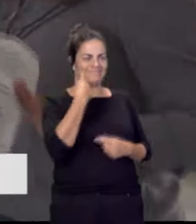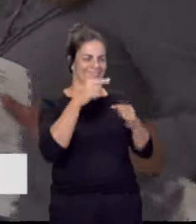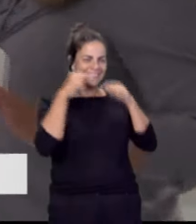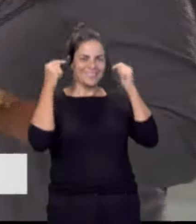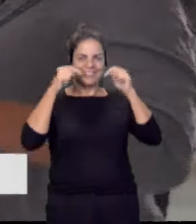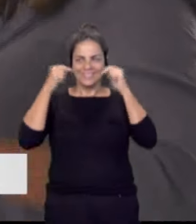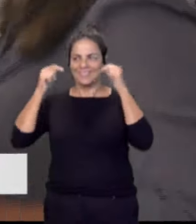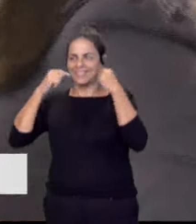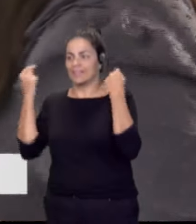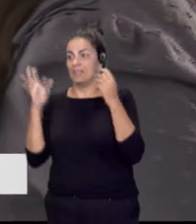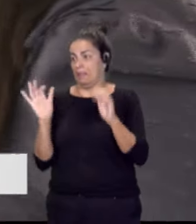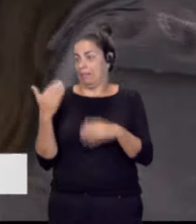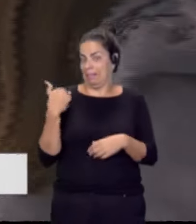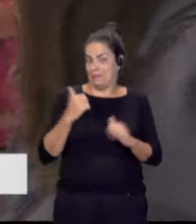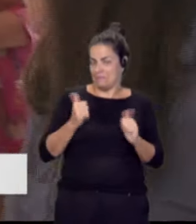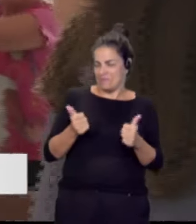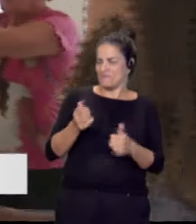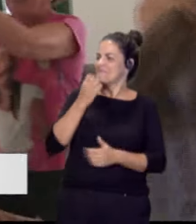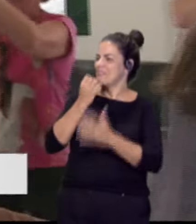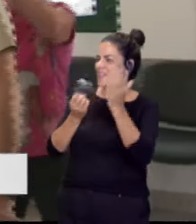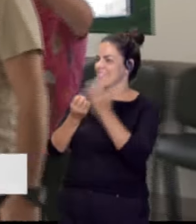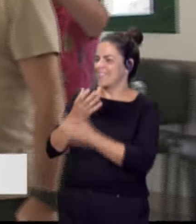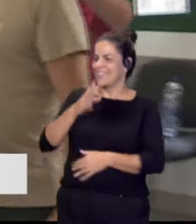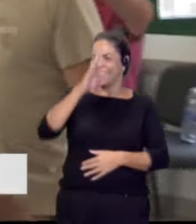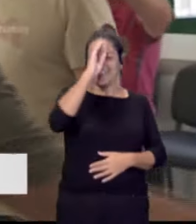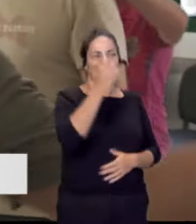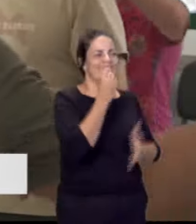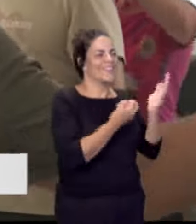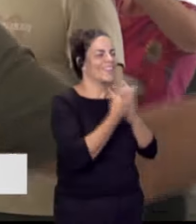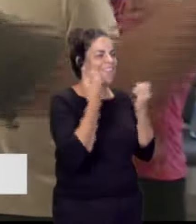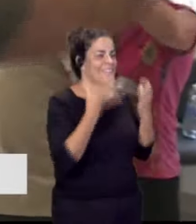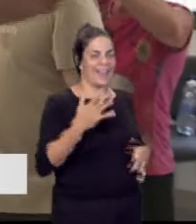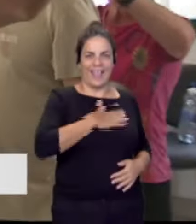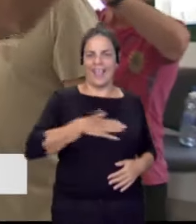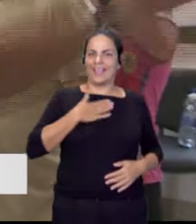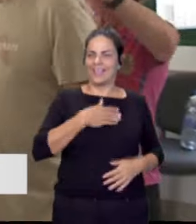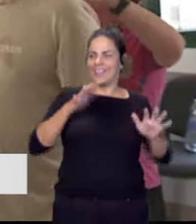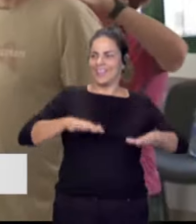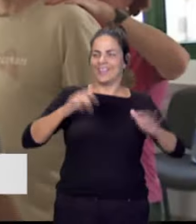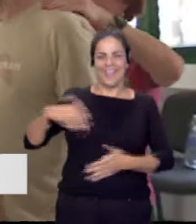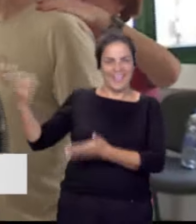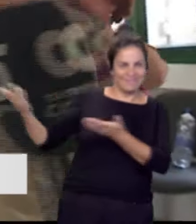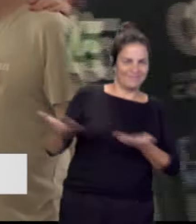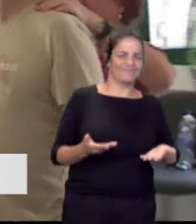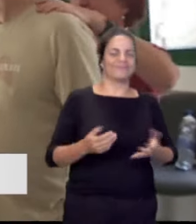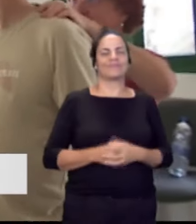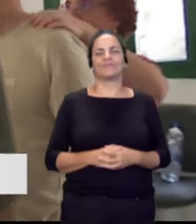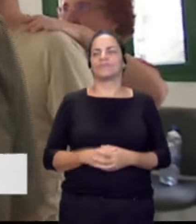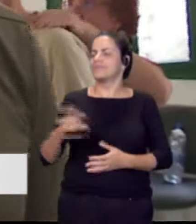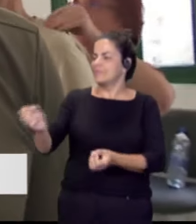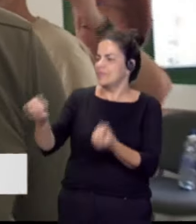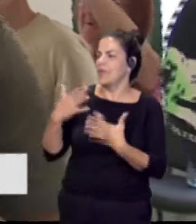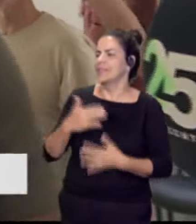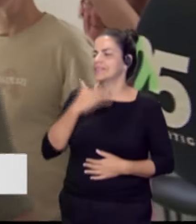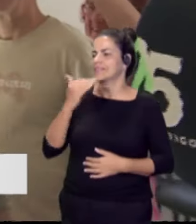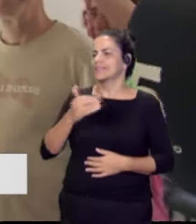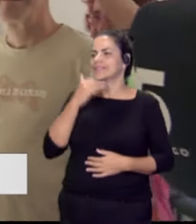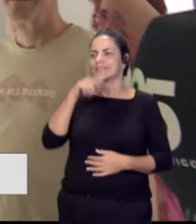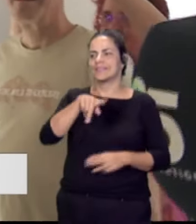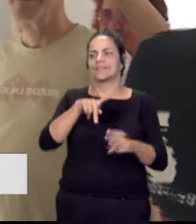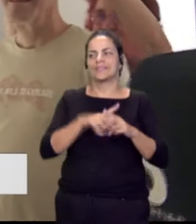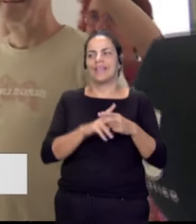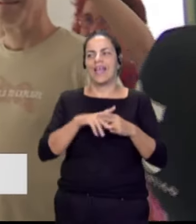eso que acaba de comenzar. Muy buenos días. Hola, buenos días. ¿Qué tal? Encantado de que estén aquí, recibiéndonos aquí. Bueno, cuéntanos un poquito más de este